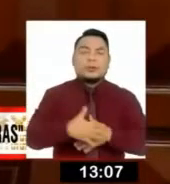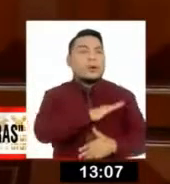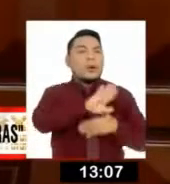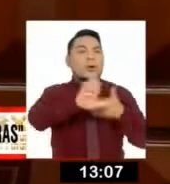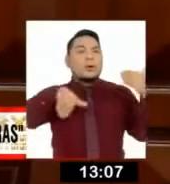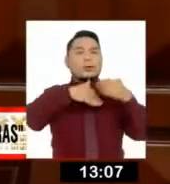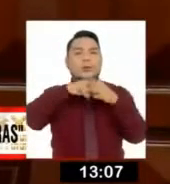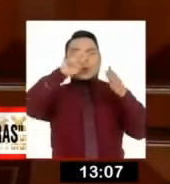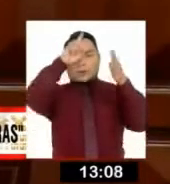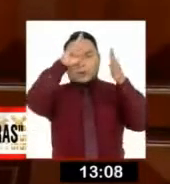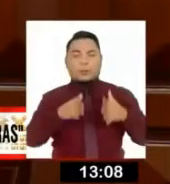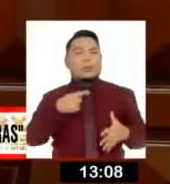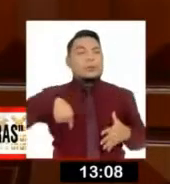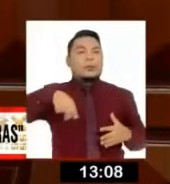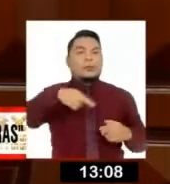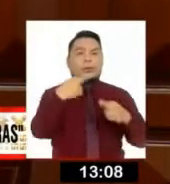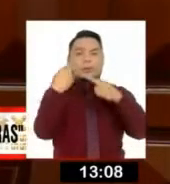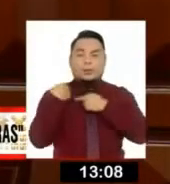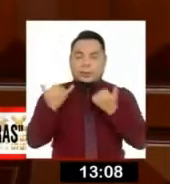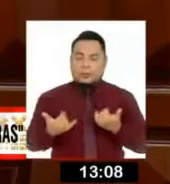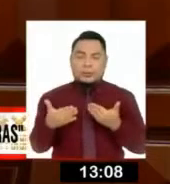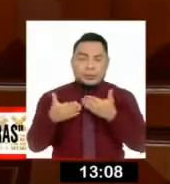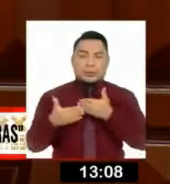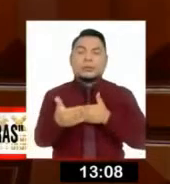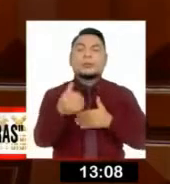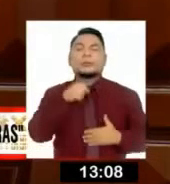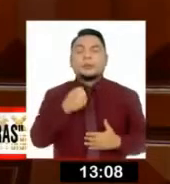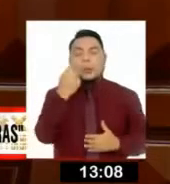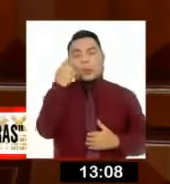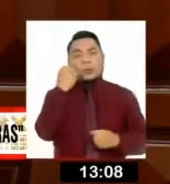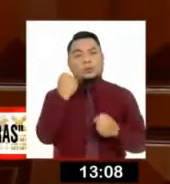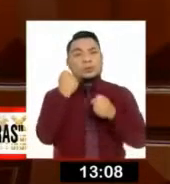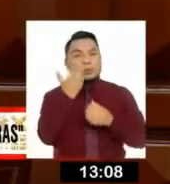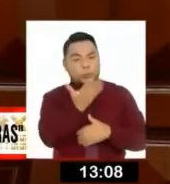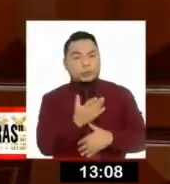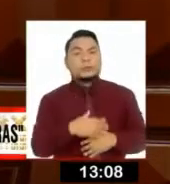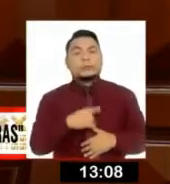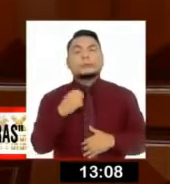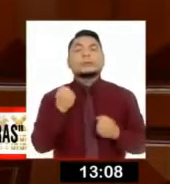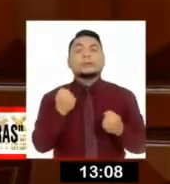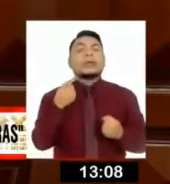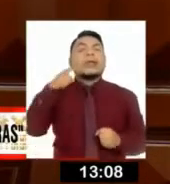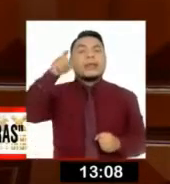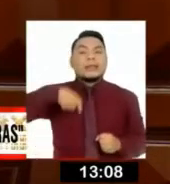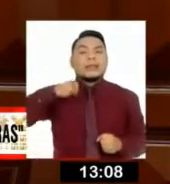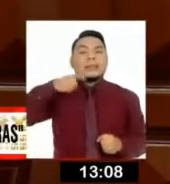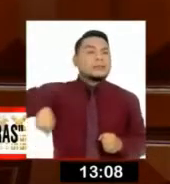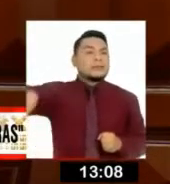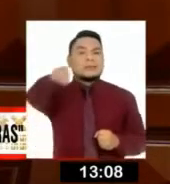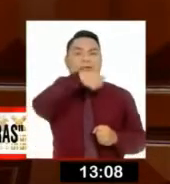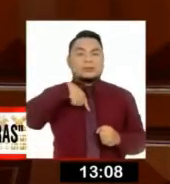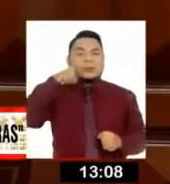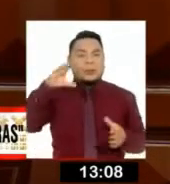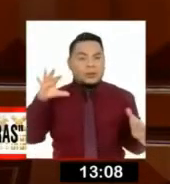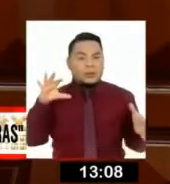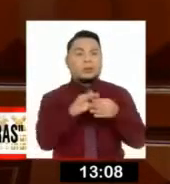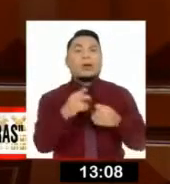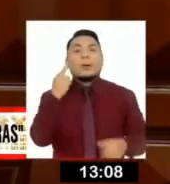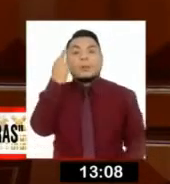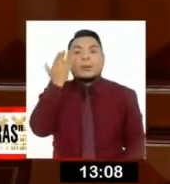saber que las tareas que tenemos por delante son duras y que nos necesitan a todos. Por